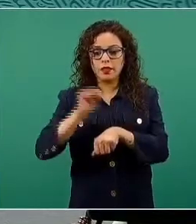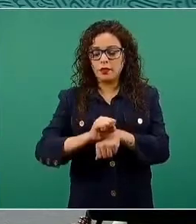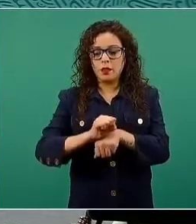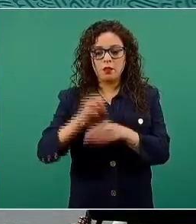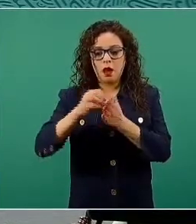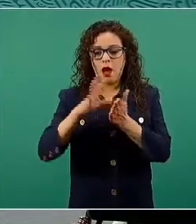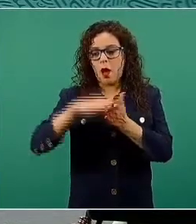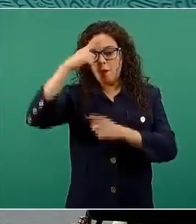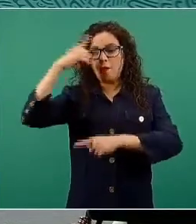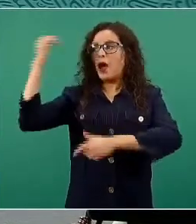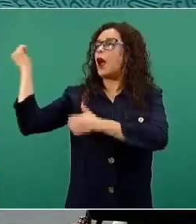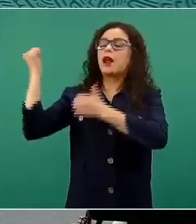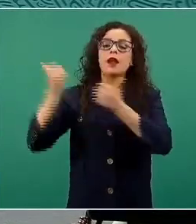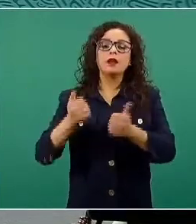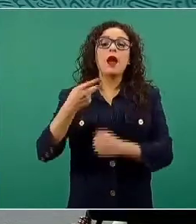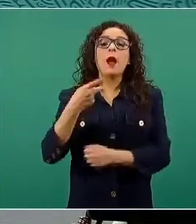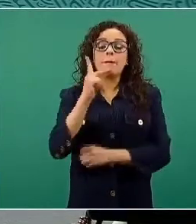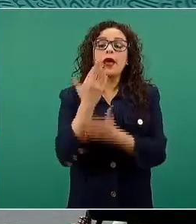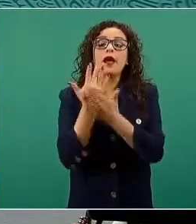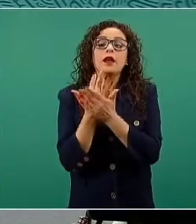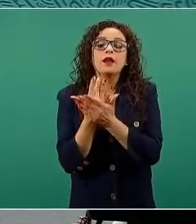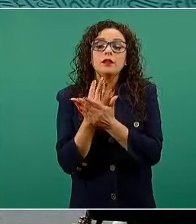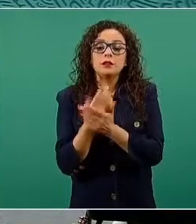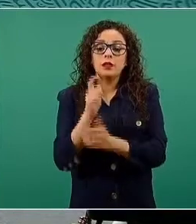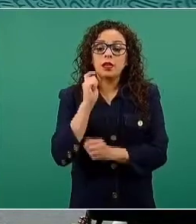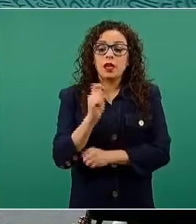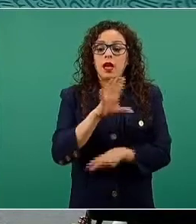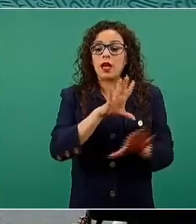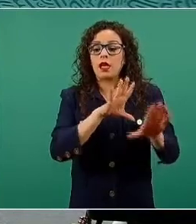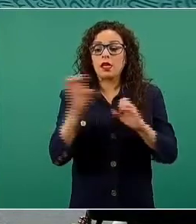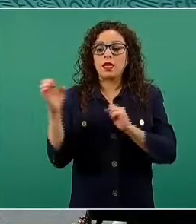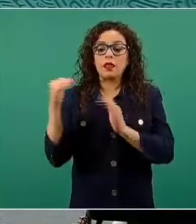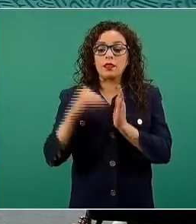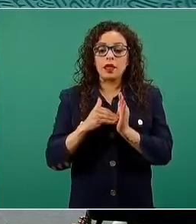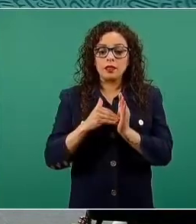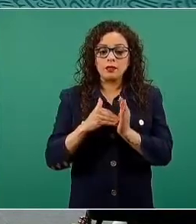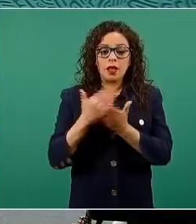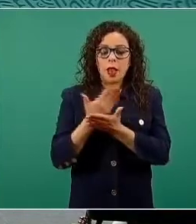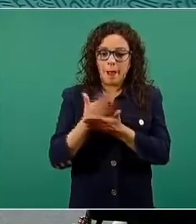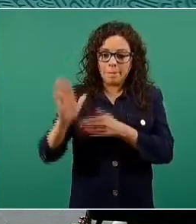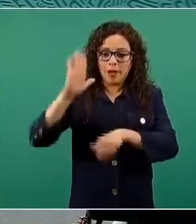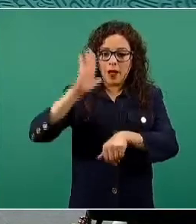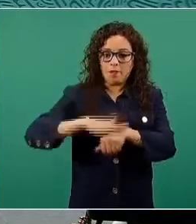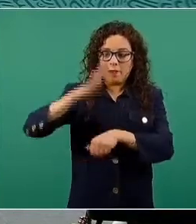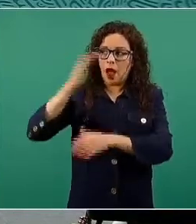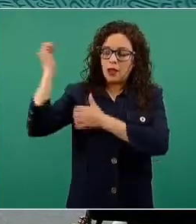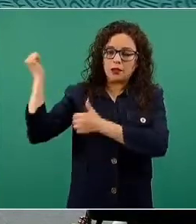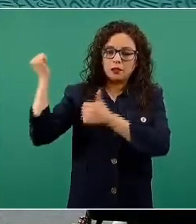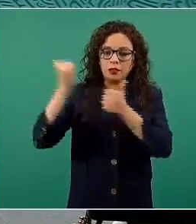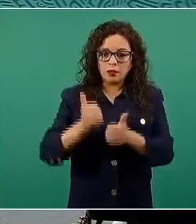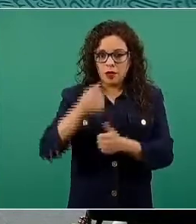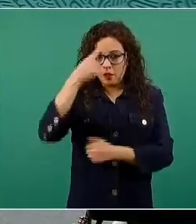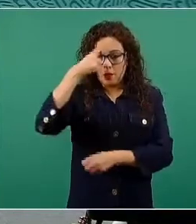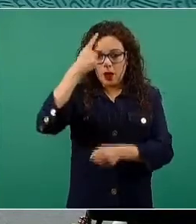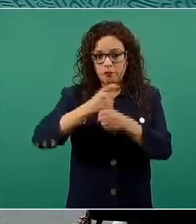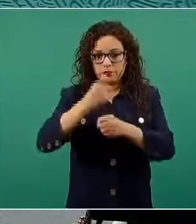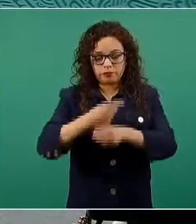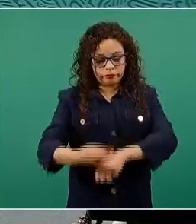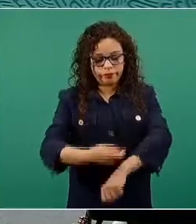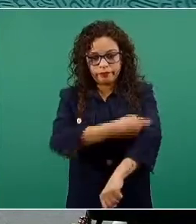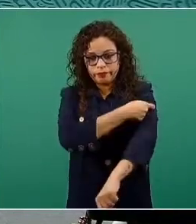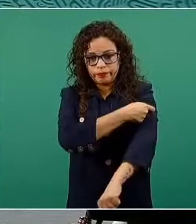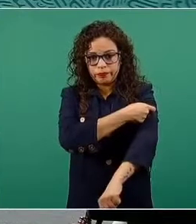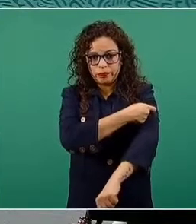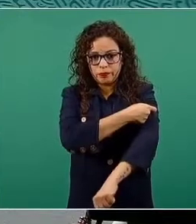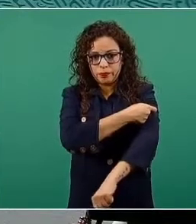pendiente la entrega de 500.000 dosis adicionales de primera aplicación, la primera